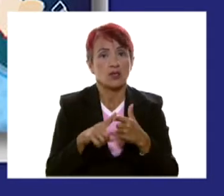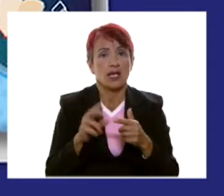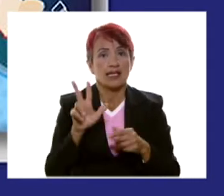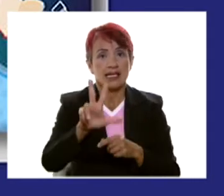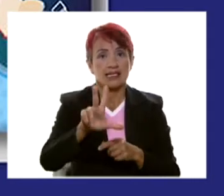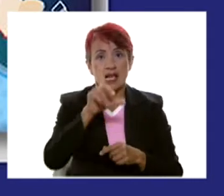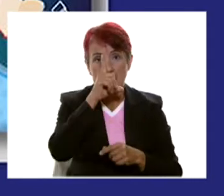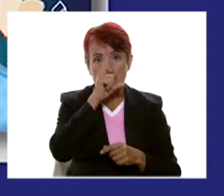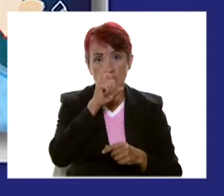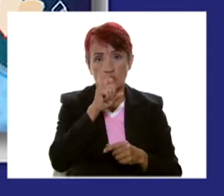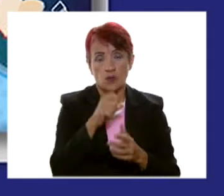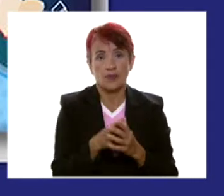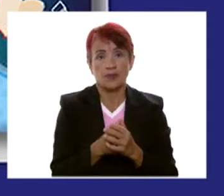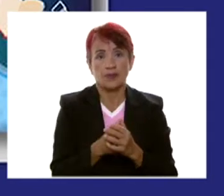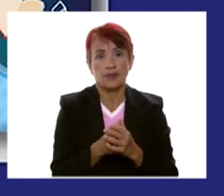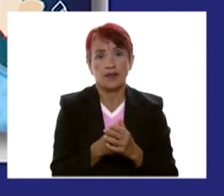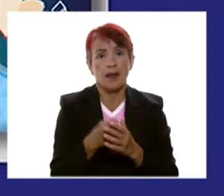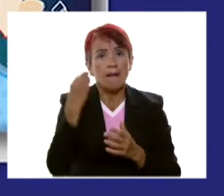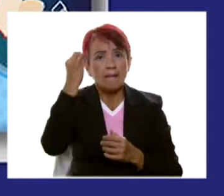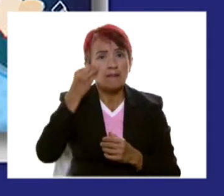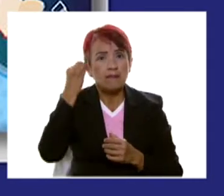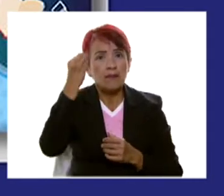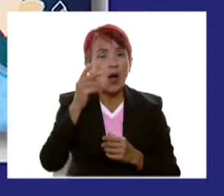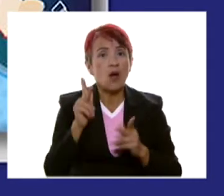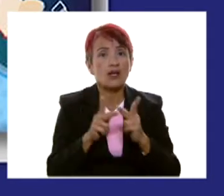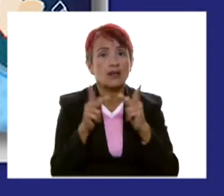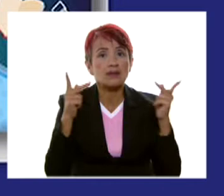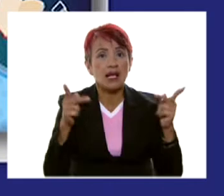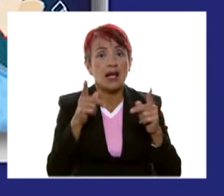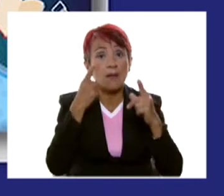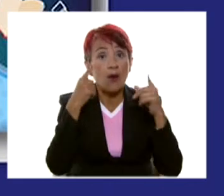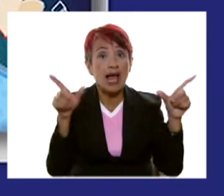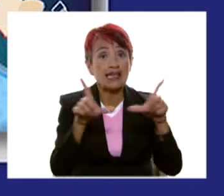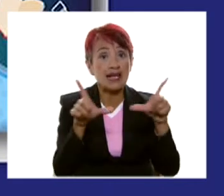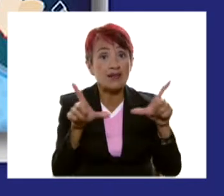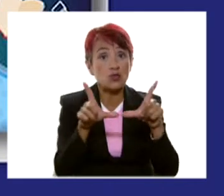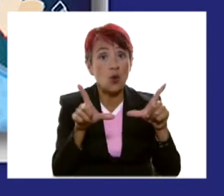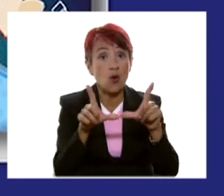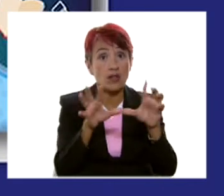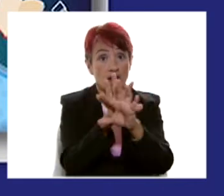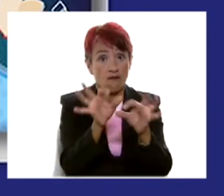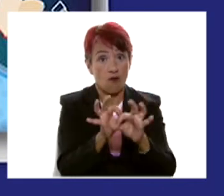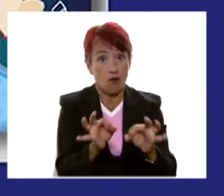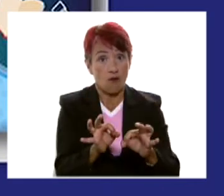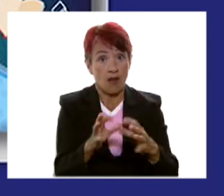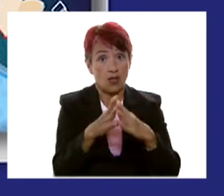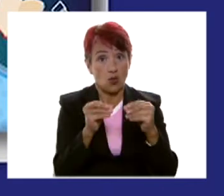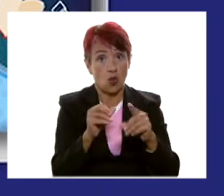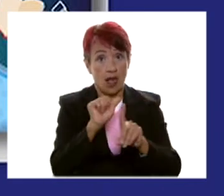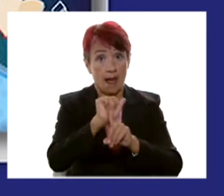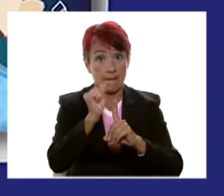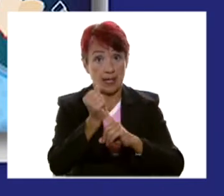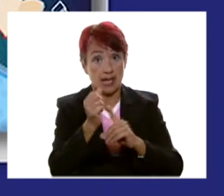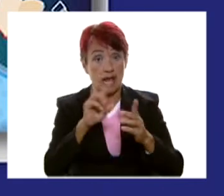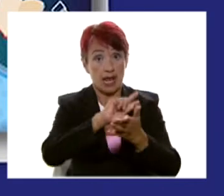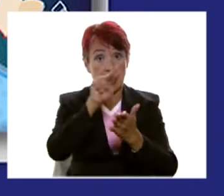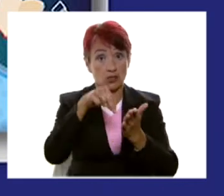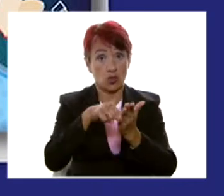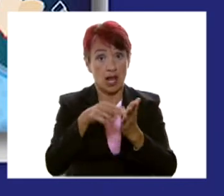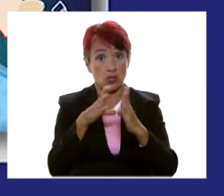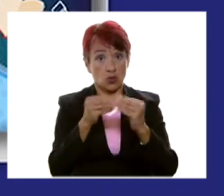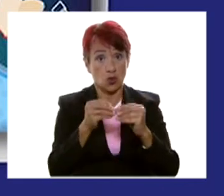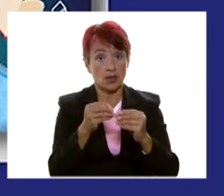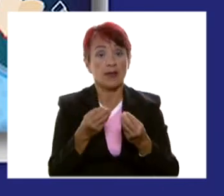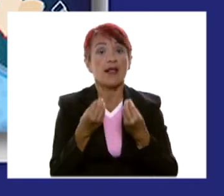¿qué va a realizar? Va a analizar una noticia a través de la televisión. Puede ser de manera cultural, ambiental o nacional. Da